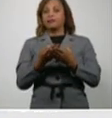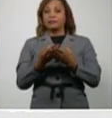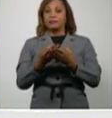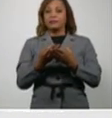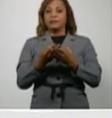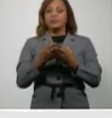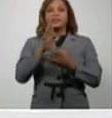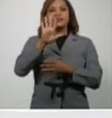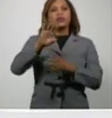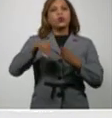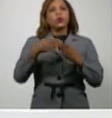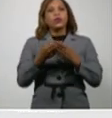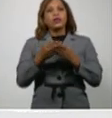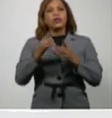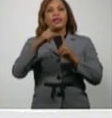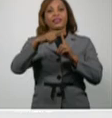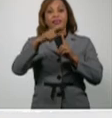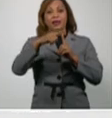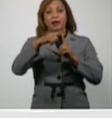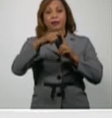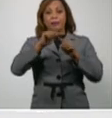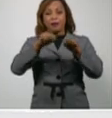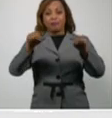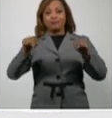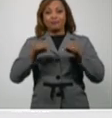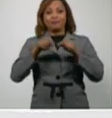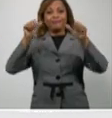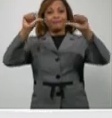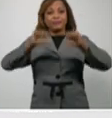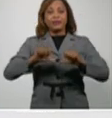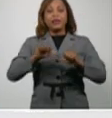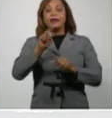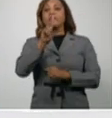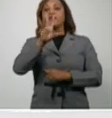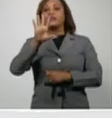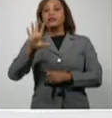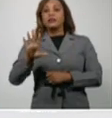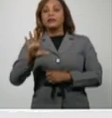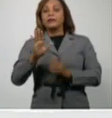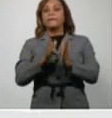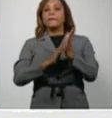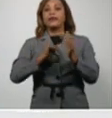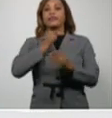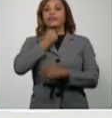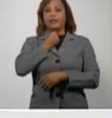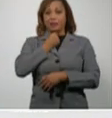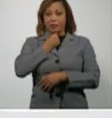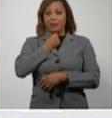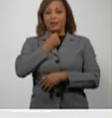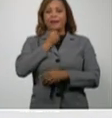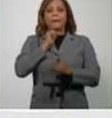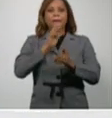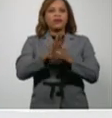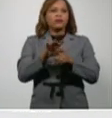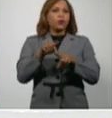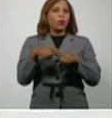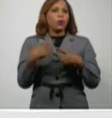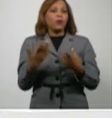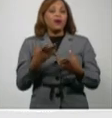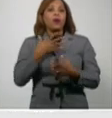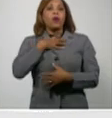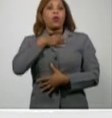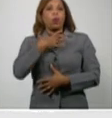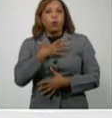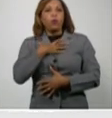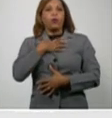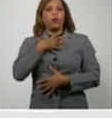de ellos en terapia intensiva, y que el 25 de enero comenzó con tos seca,